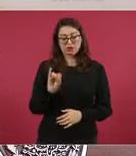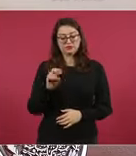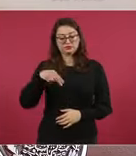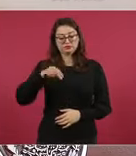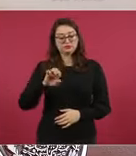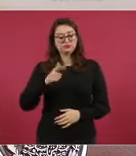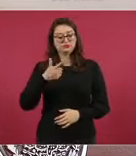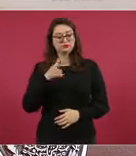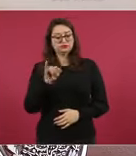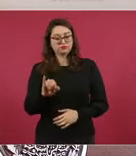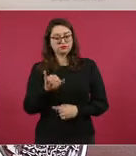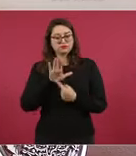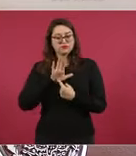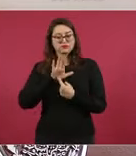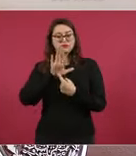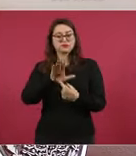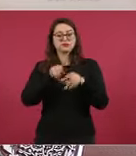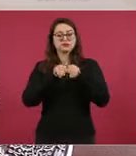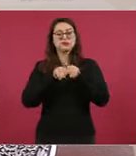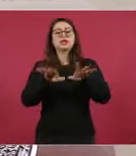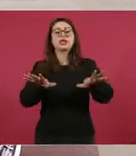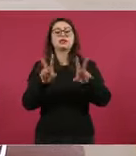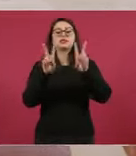el dato de homicidios.